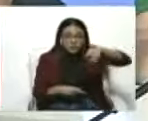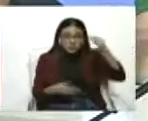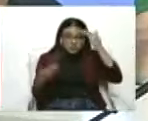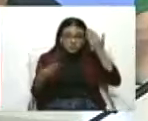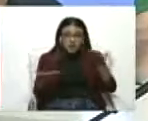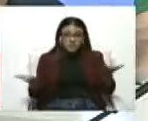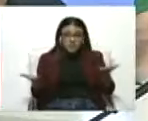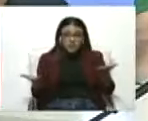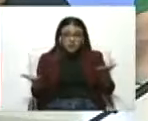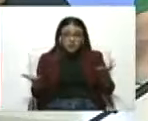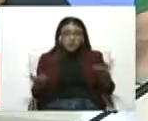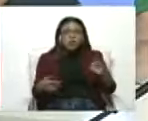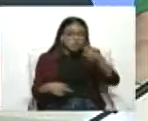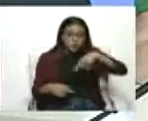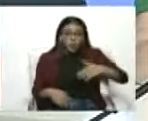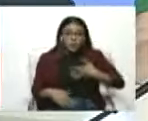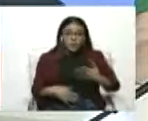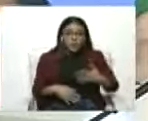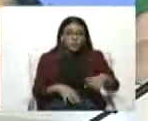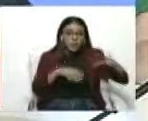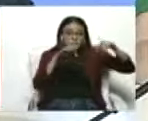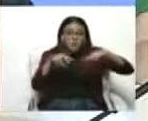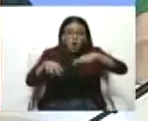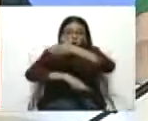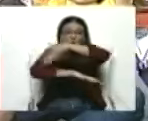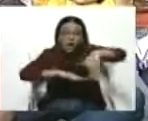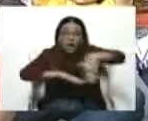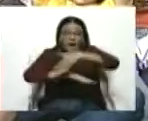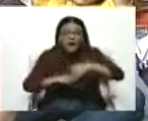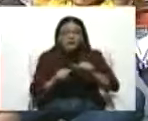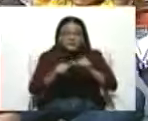a la calle a multiplicar esta tarea?